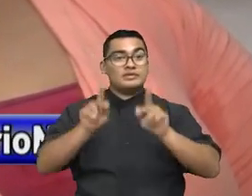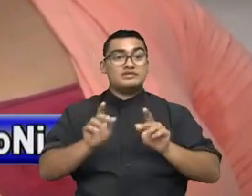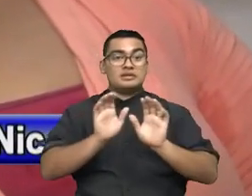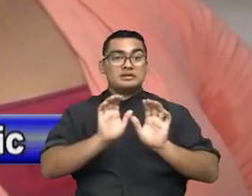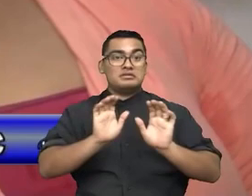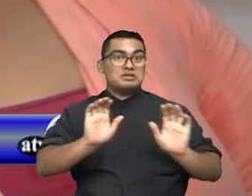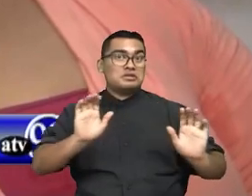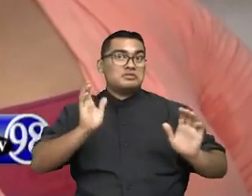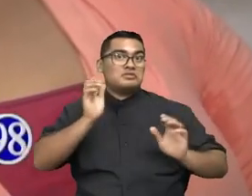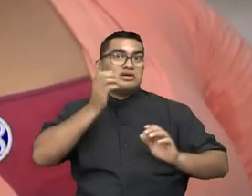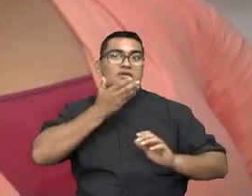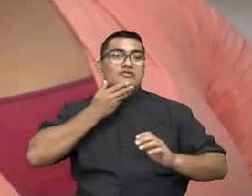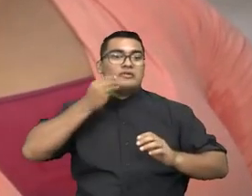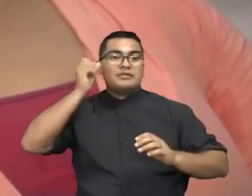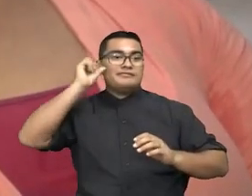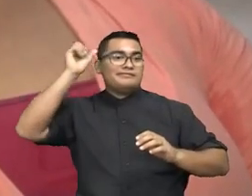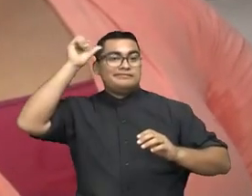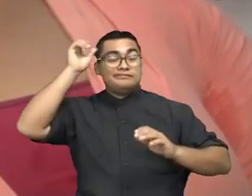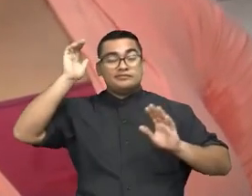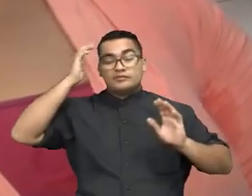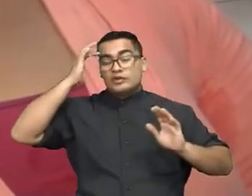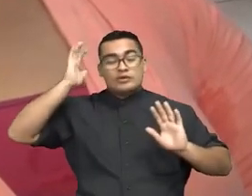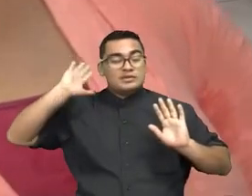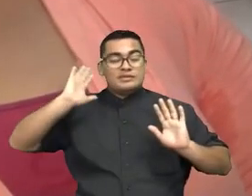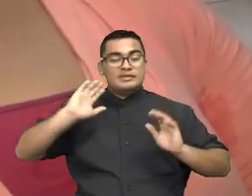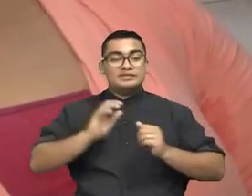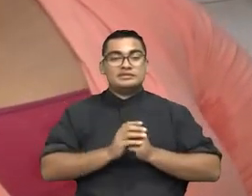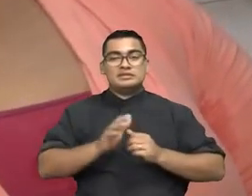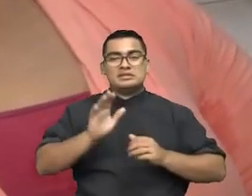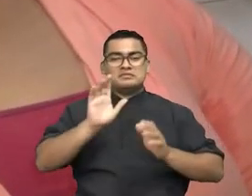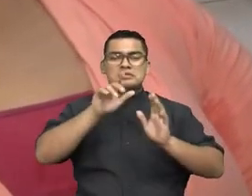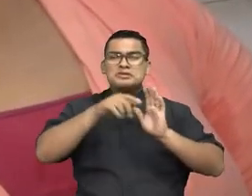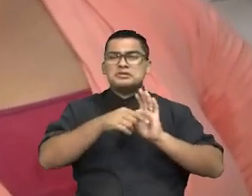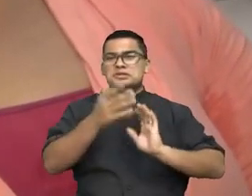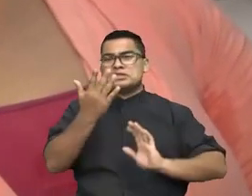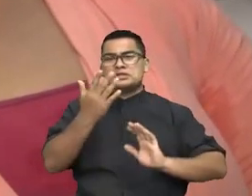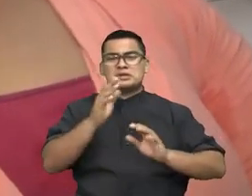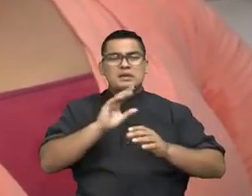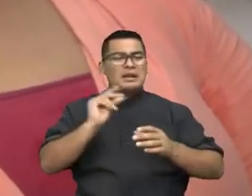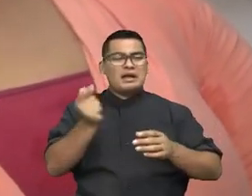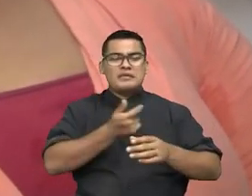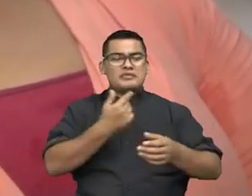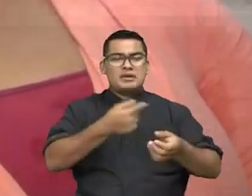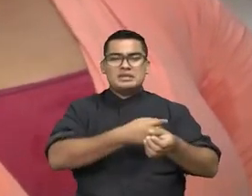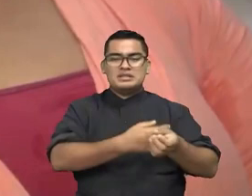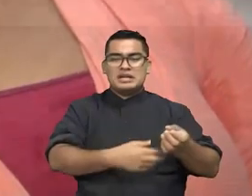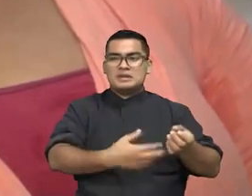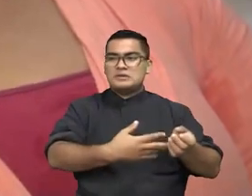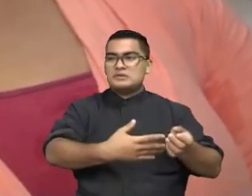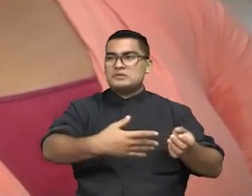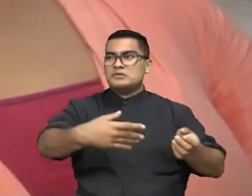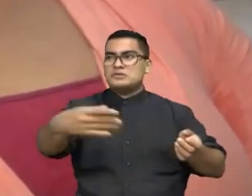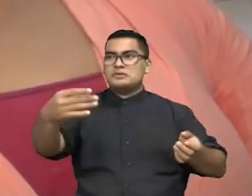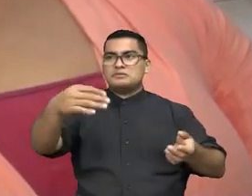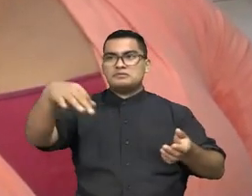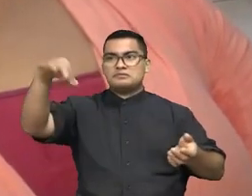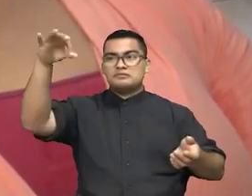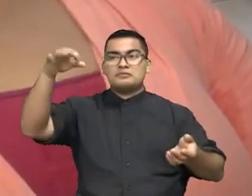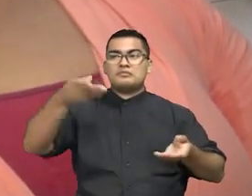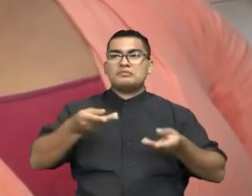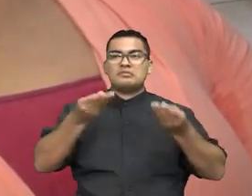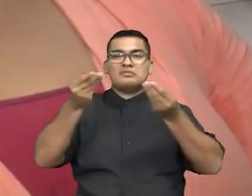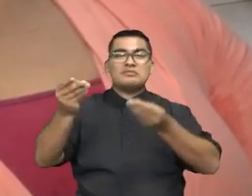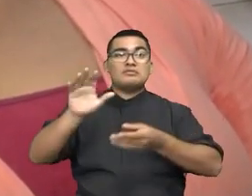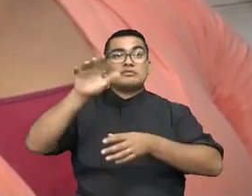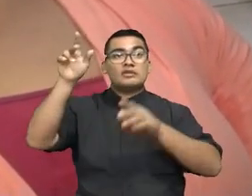un adulto, no importa la edad. Y es algo sencillo, son 5 minutos que destinas para esto, y, y alguien